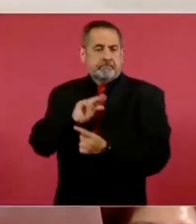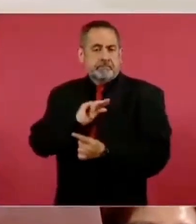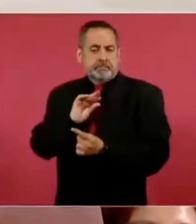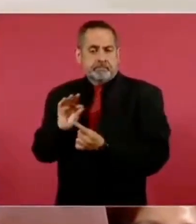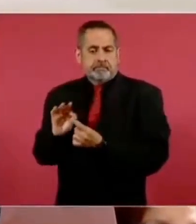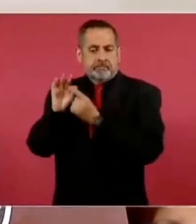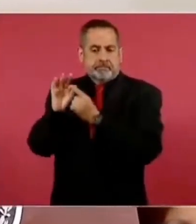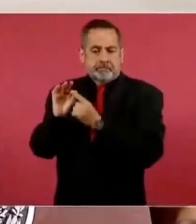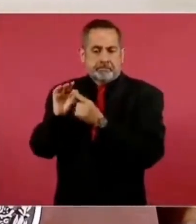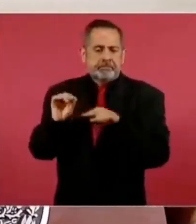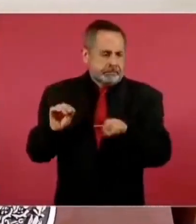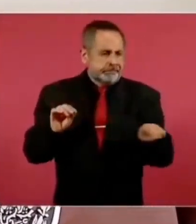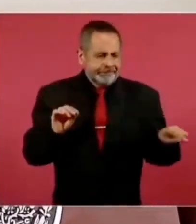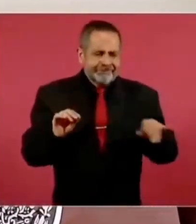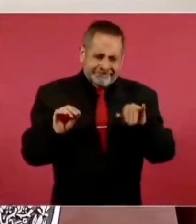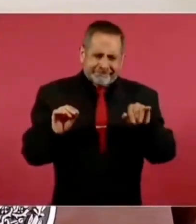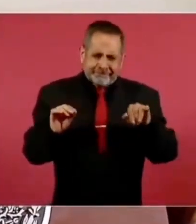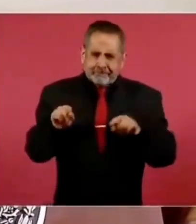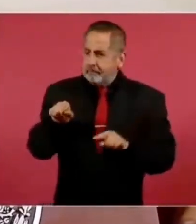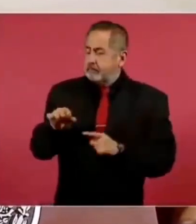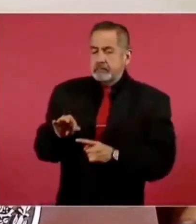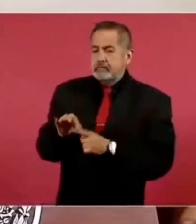de interés público,